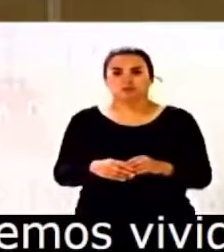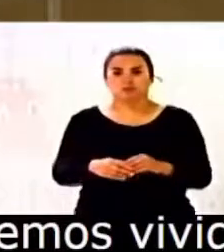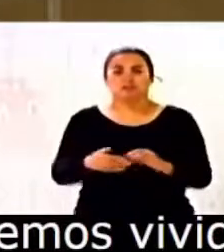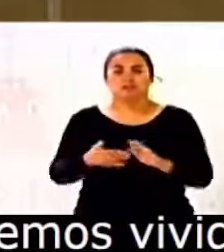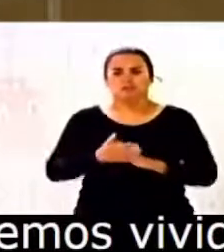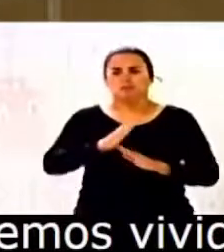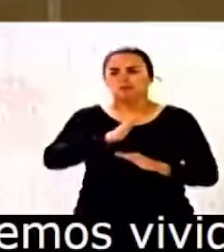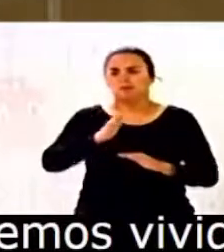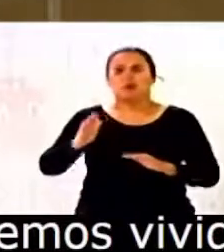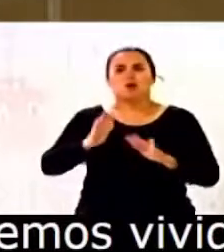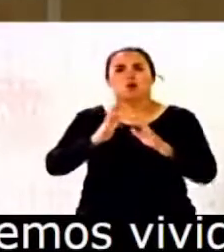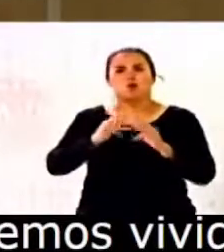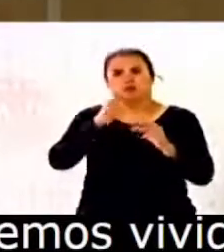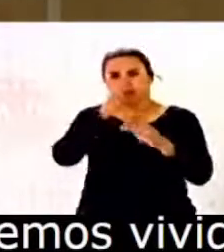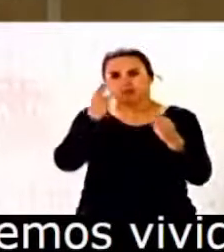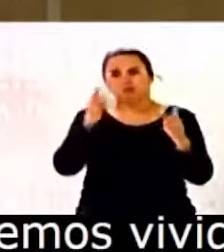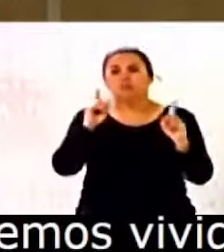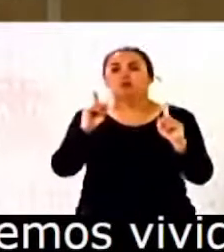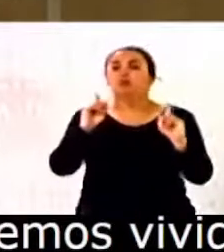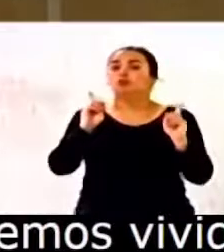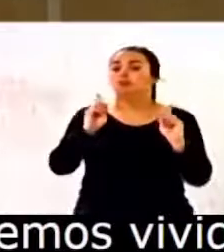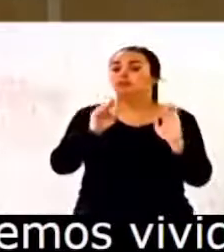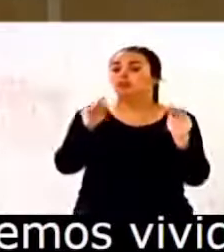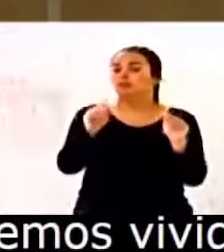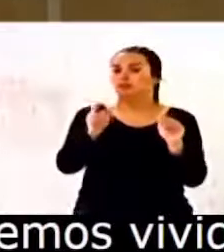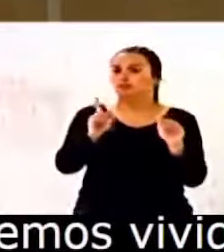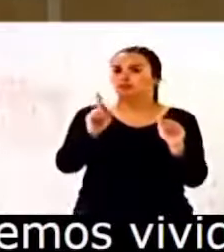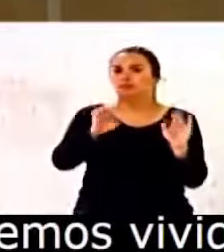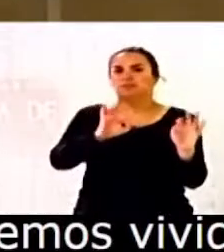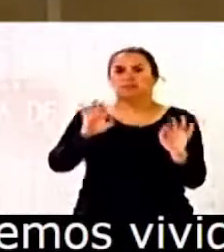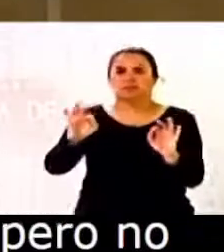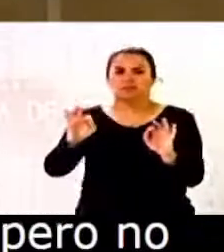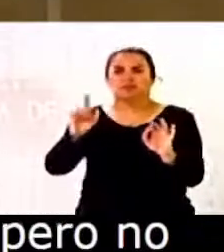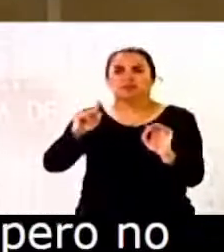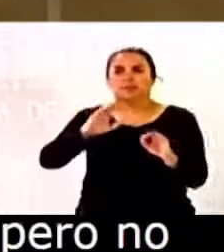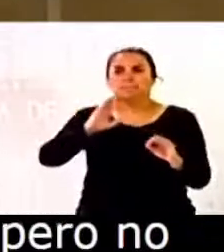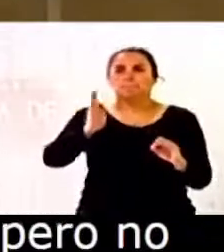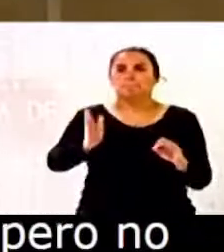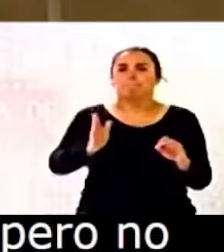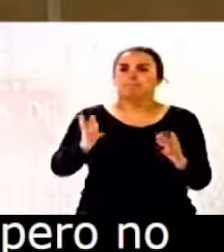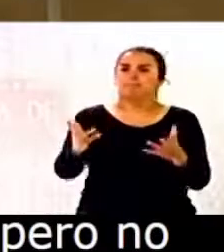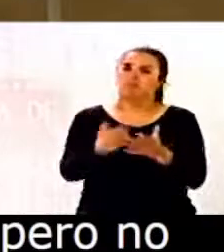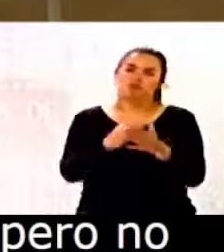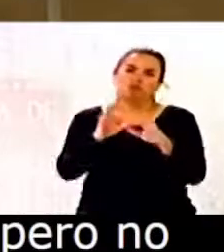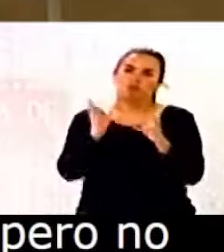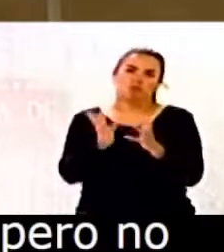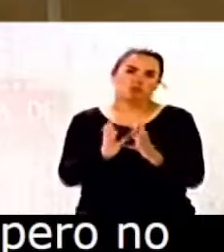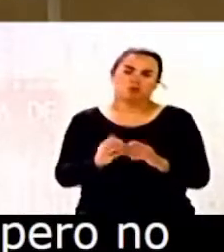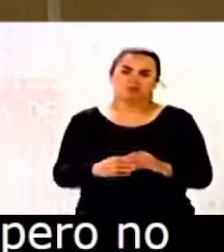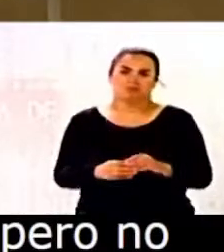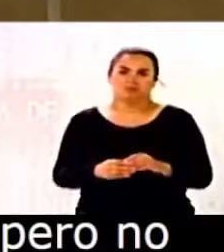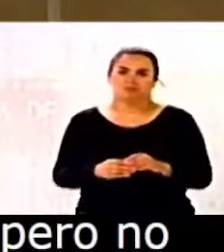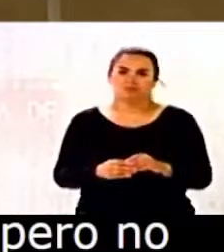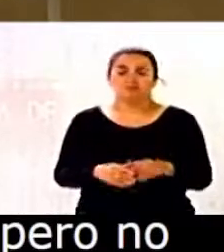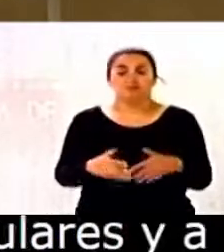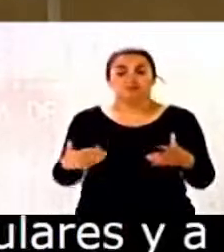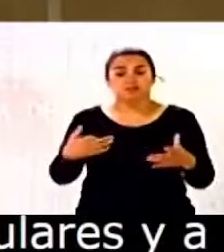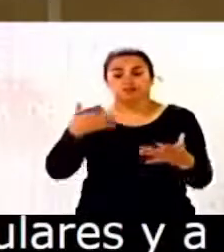las cuentas públicas, pero no solamente a las cuentas públicas, daña a los particulares y daña a todo el mundo, ¿no? Por tanto, yo